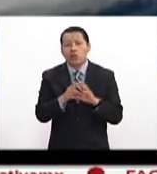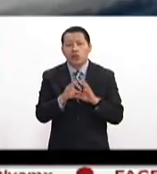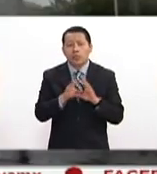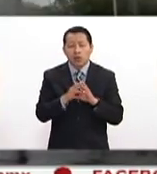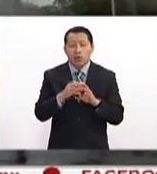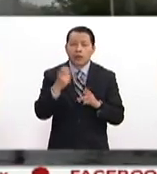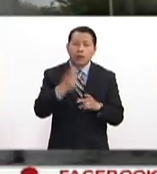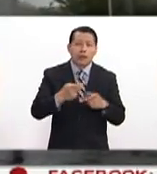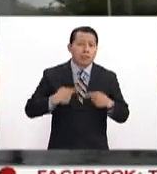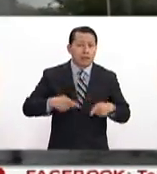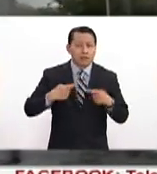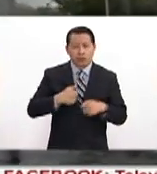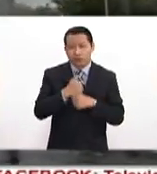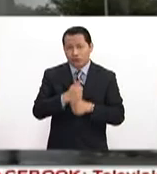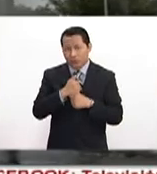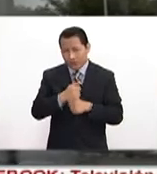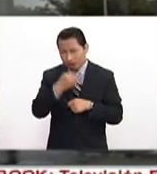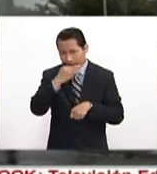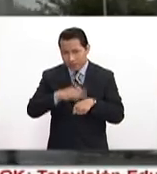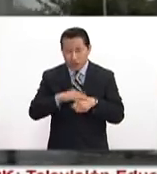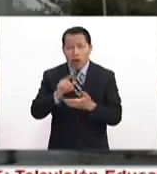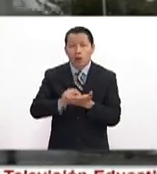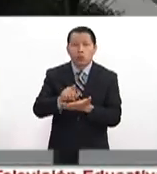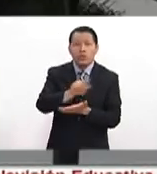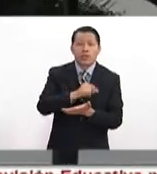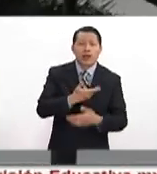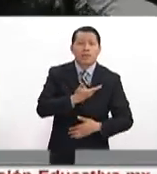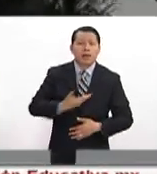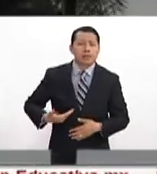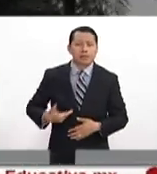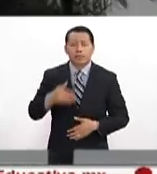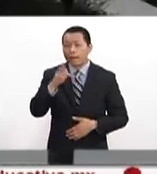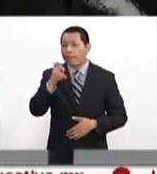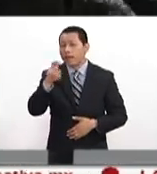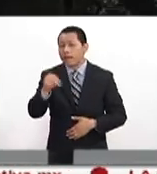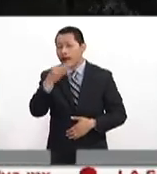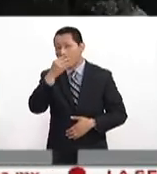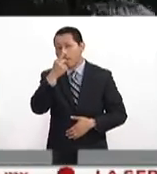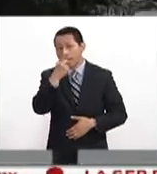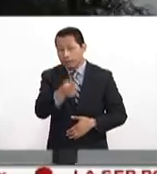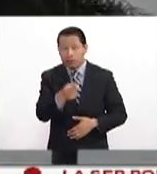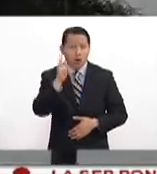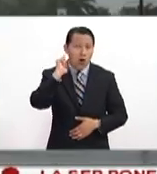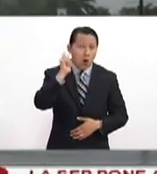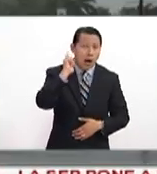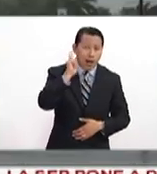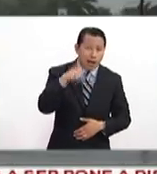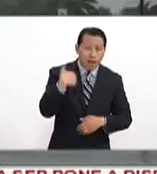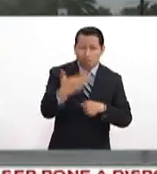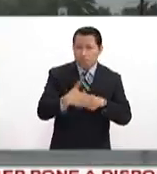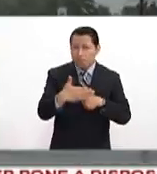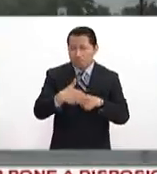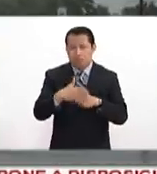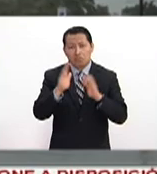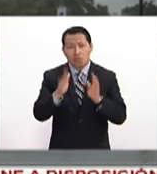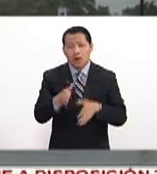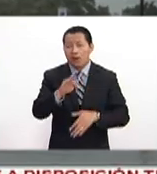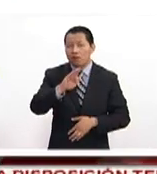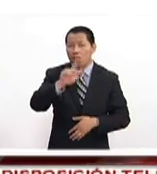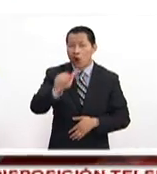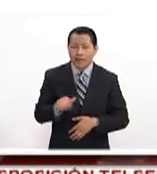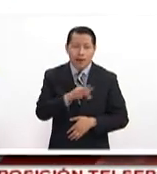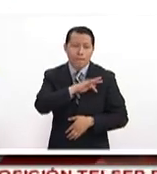las víctimas del huracán Irma. A través de su cuenta de Twitter, el presidente Peña manifestó su deseo de que pronto los habitantes de Florida superen